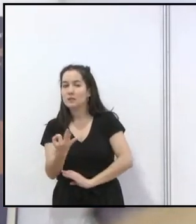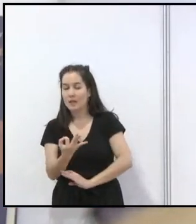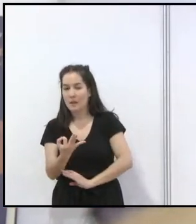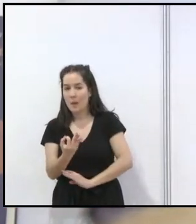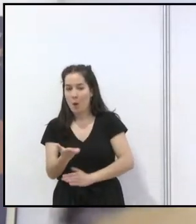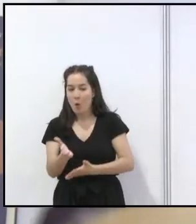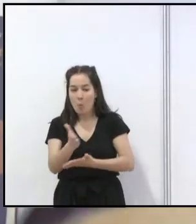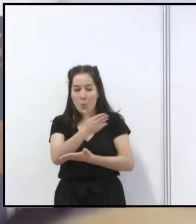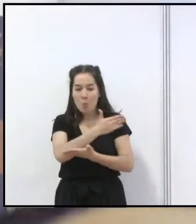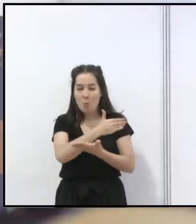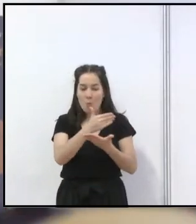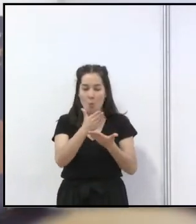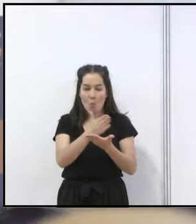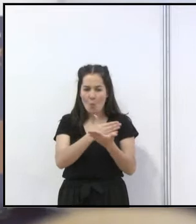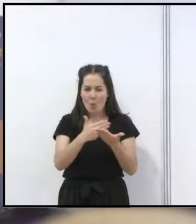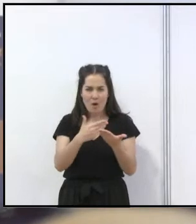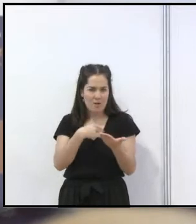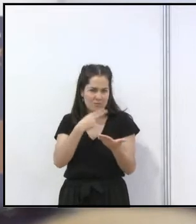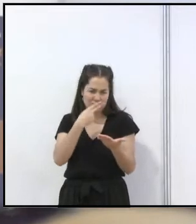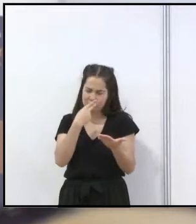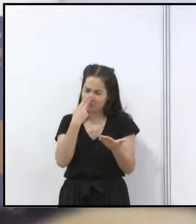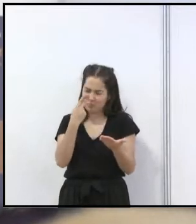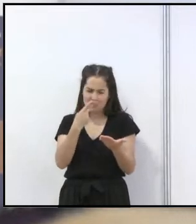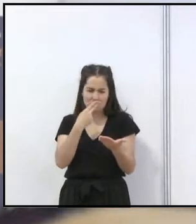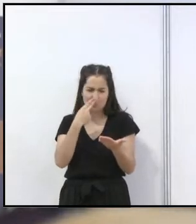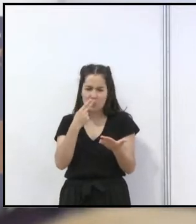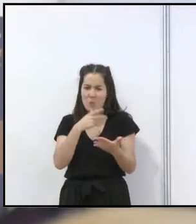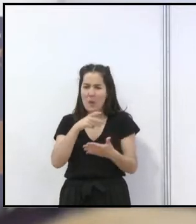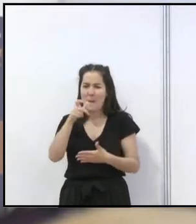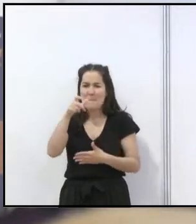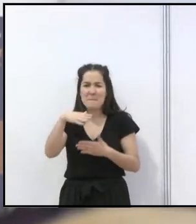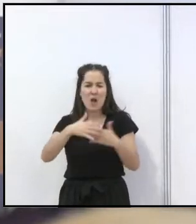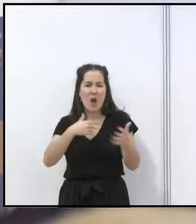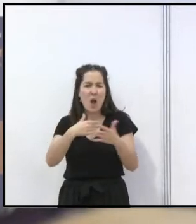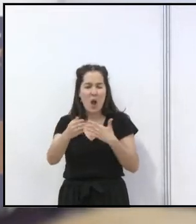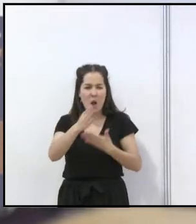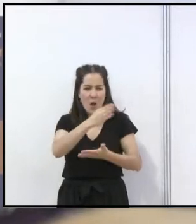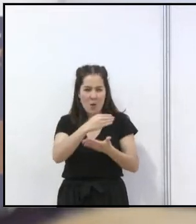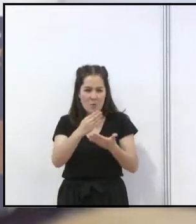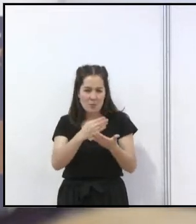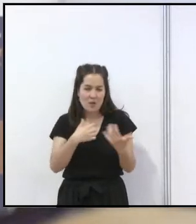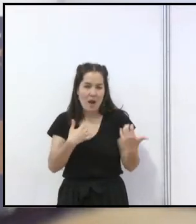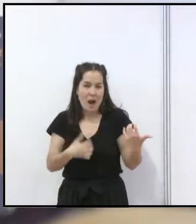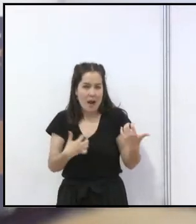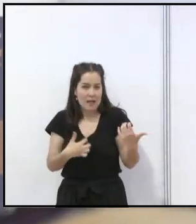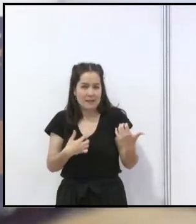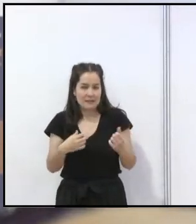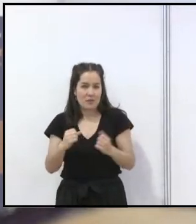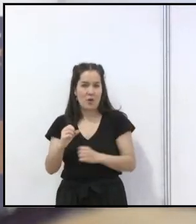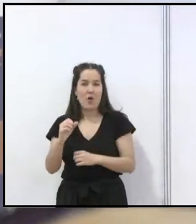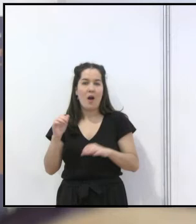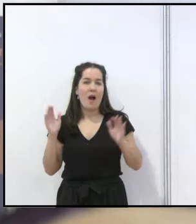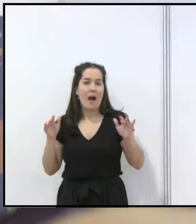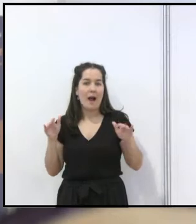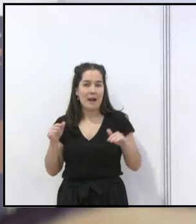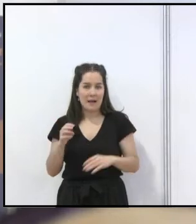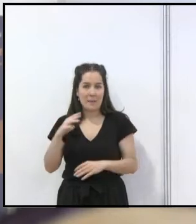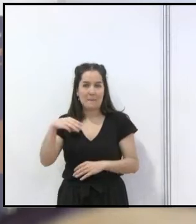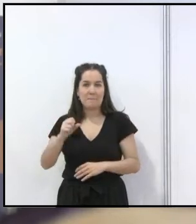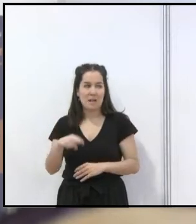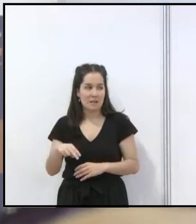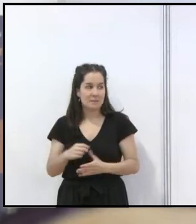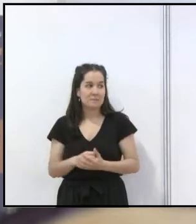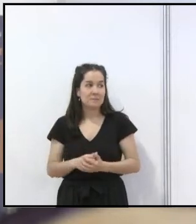poemas que más me interesan. Bueno, hay un poeta que me interesa muchísimo, que es argentino, que se llama Juan Gelman, y él tiene toda una serie de poemas